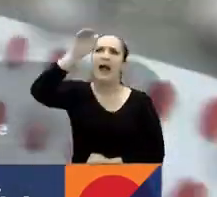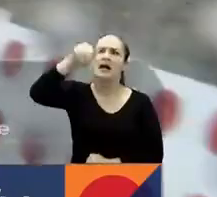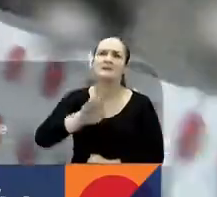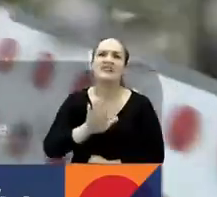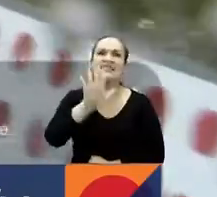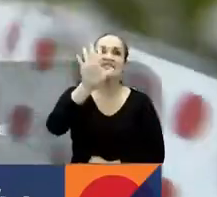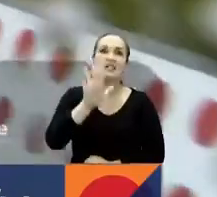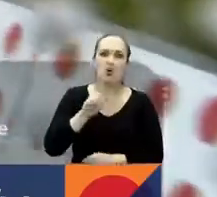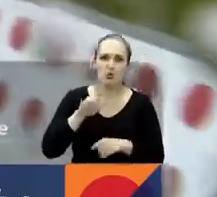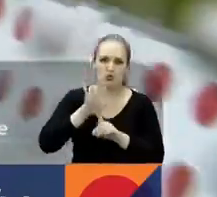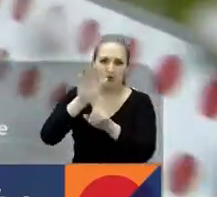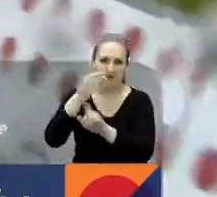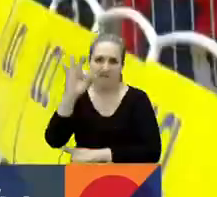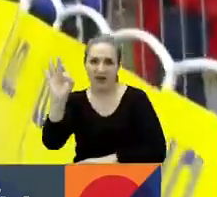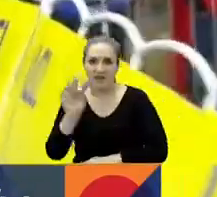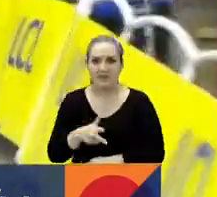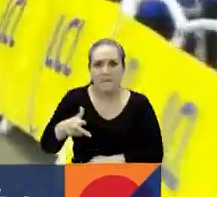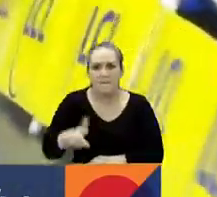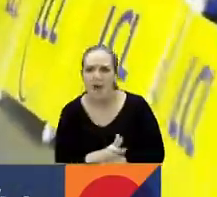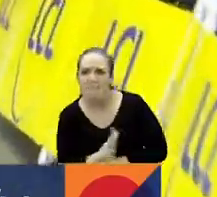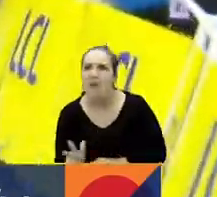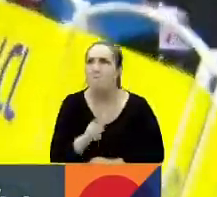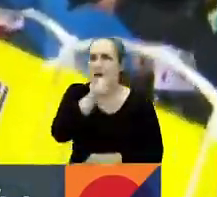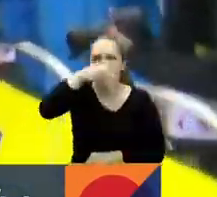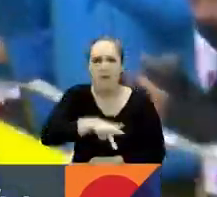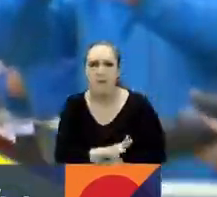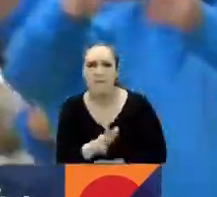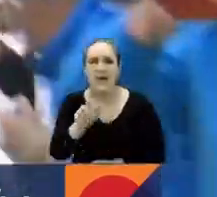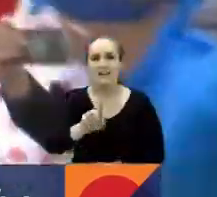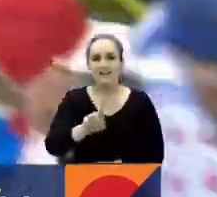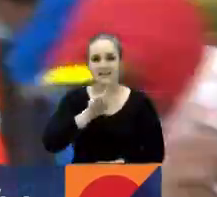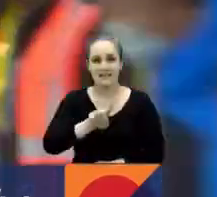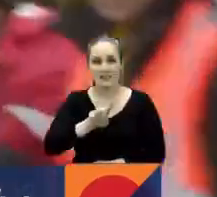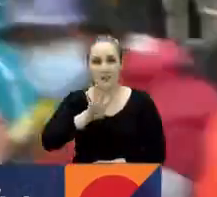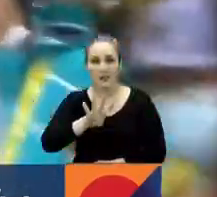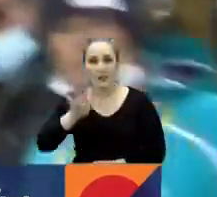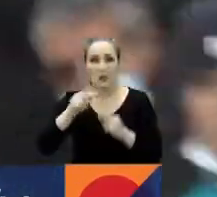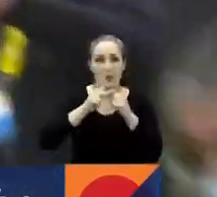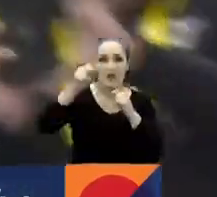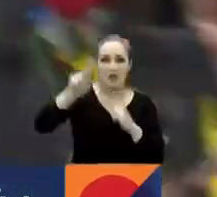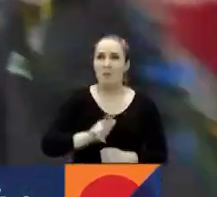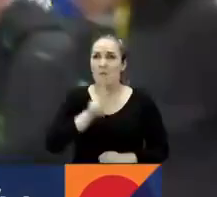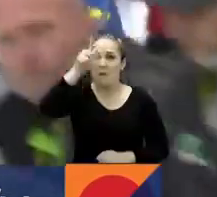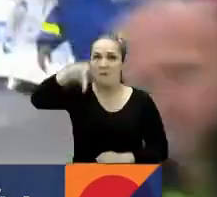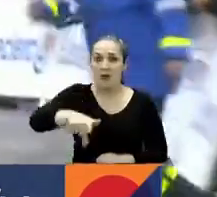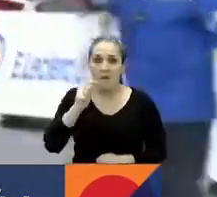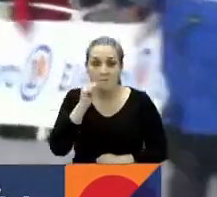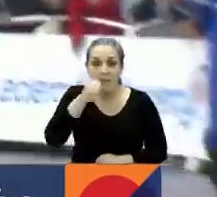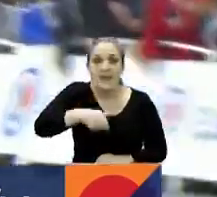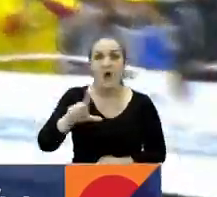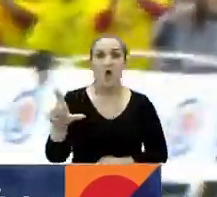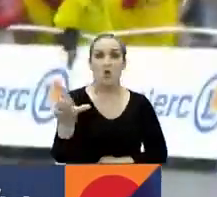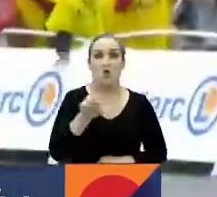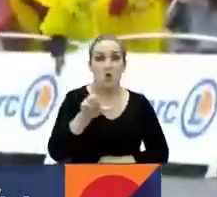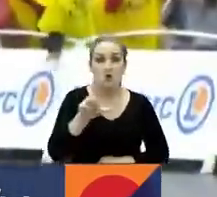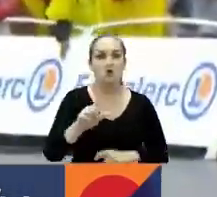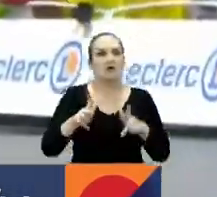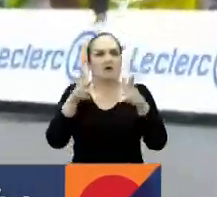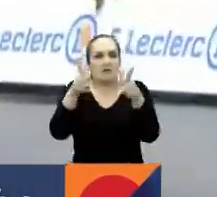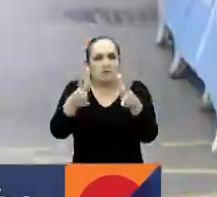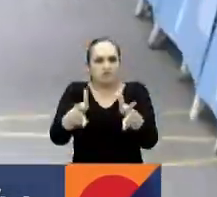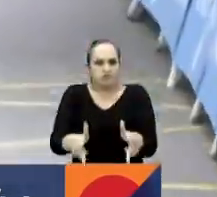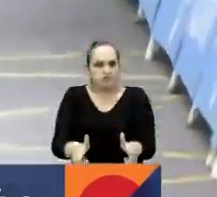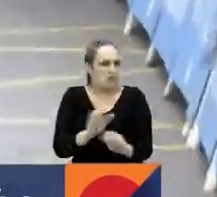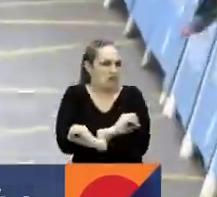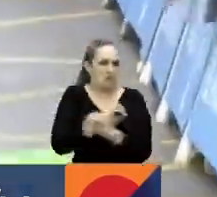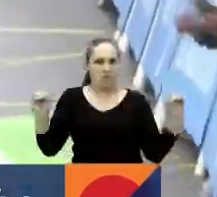se realizó entre Cluses y Tignes, contó con 144 kilómetros de recorrido. Este lunes la competencia tendrá día de descanso